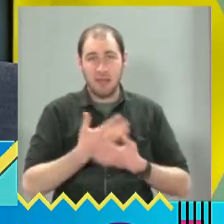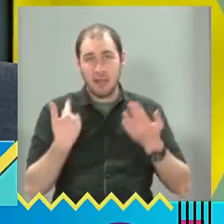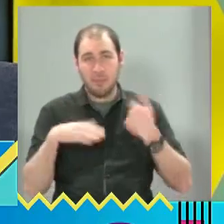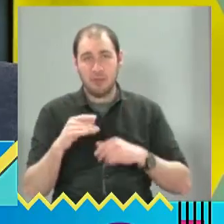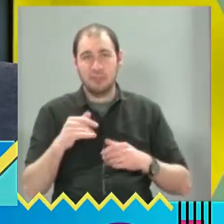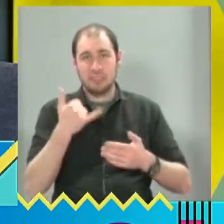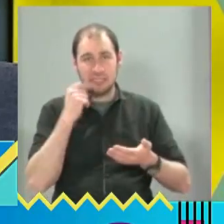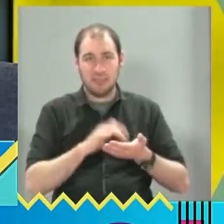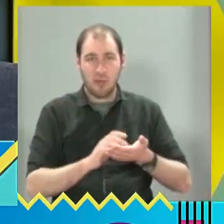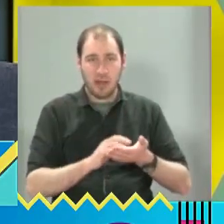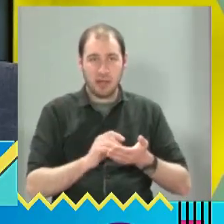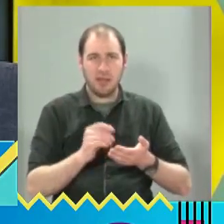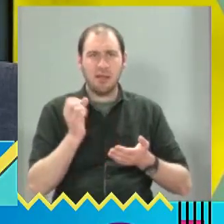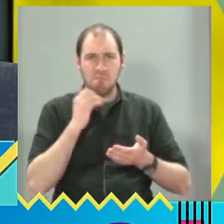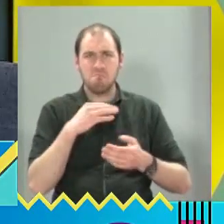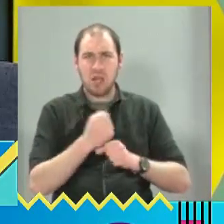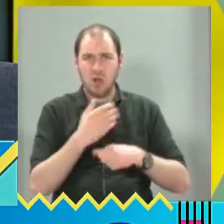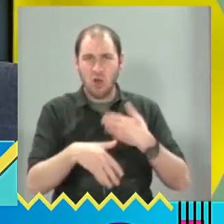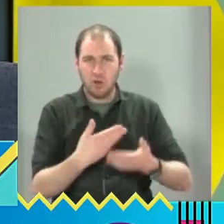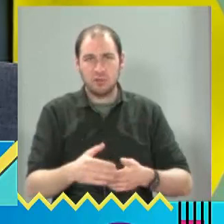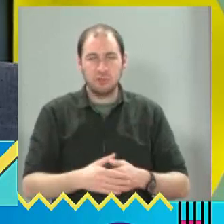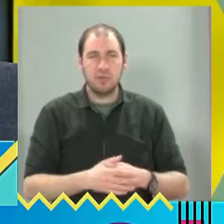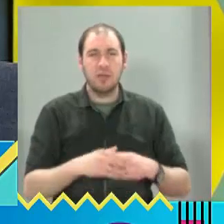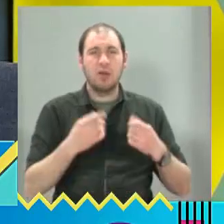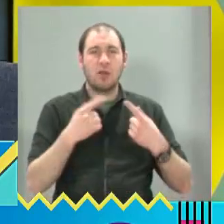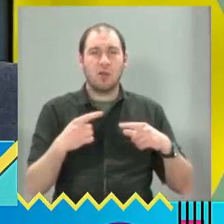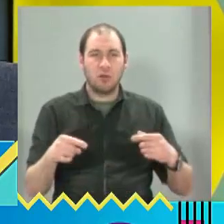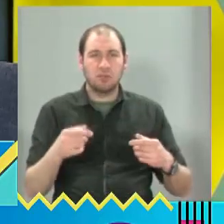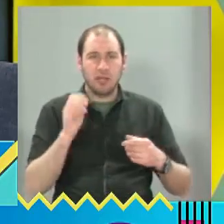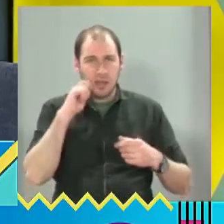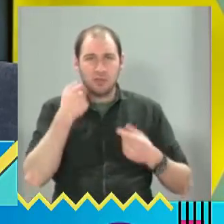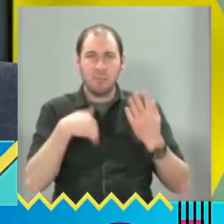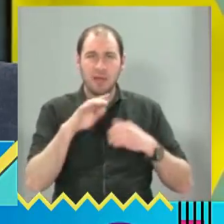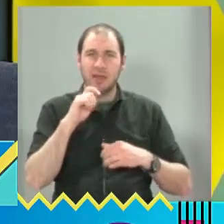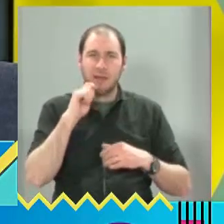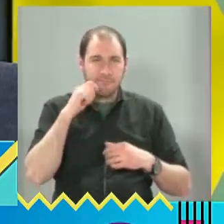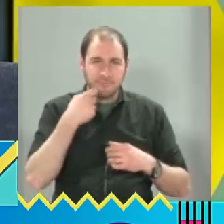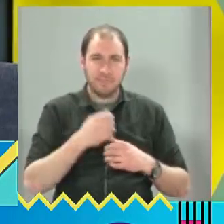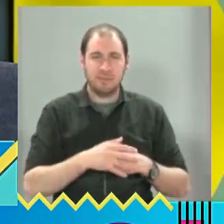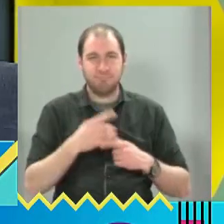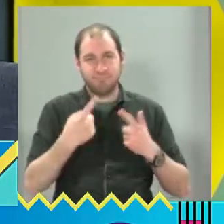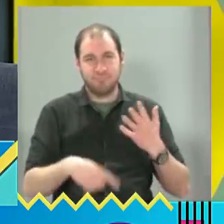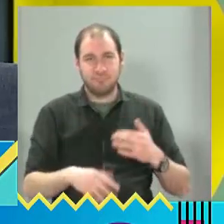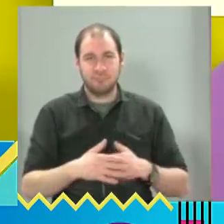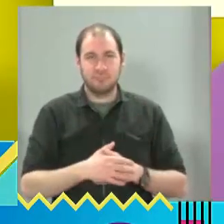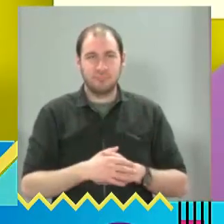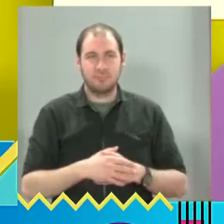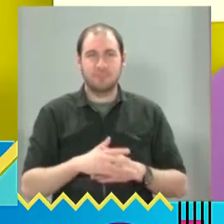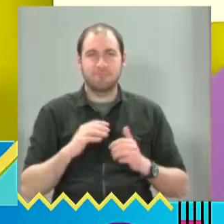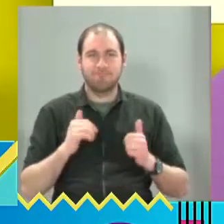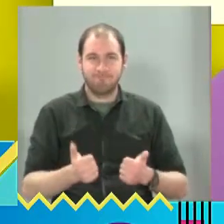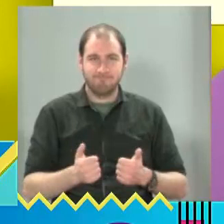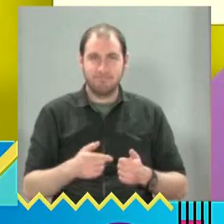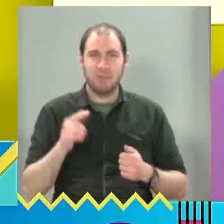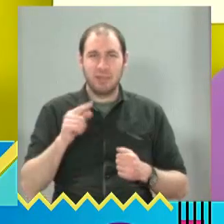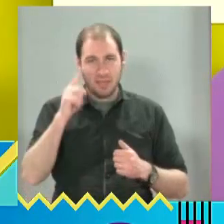con celulares cada vez mejores funcionalidades, productos cada vez más bonitos y ricos, etcétera, etcétera. Bien, nos vamos